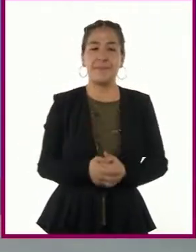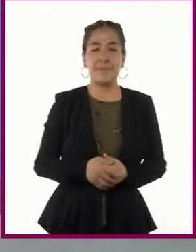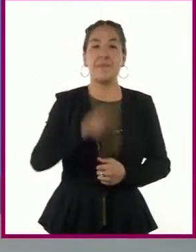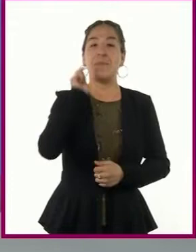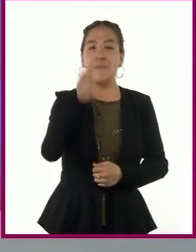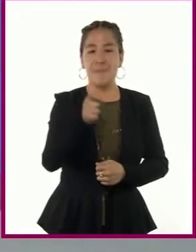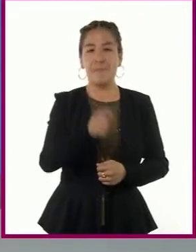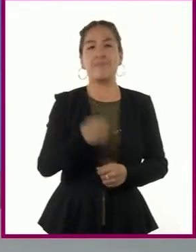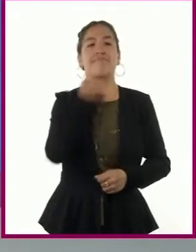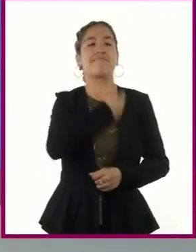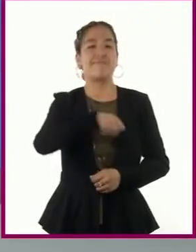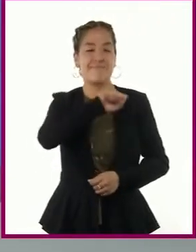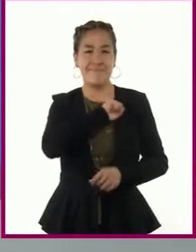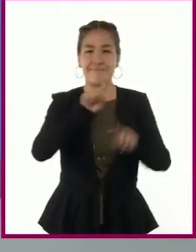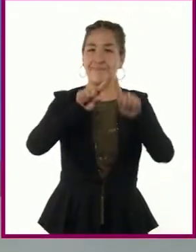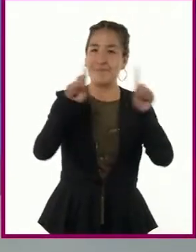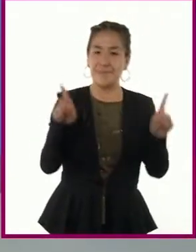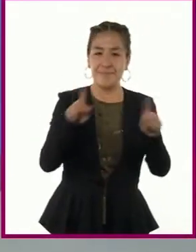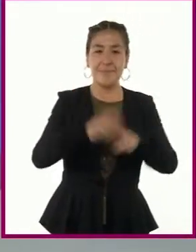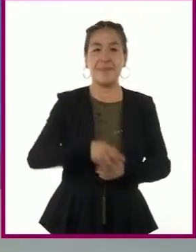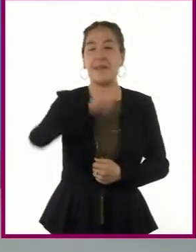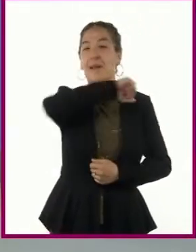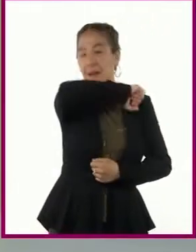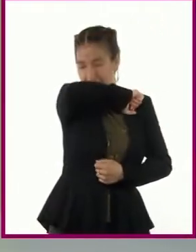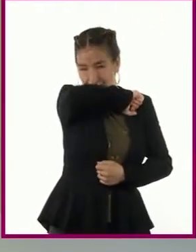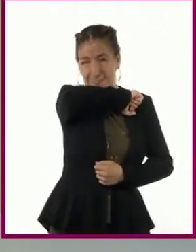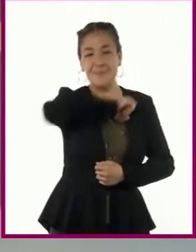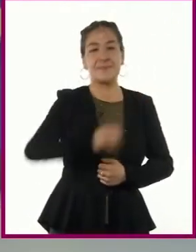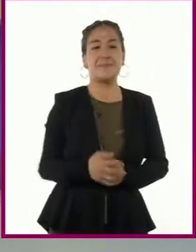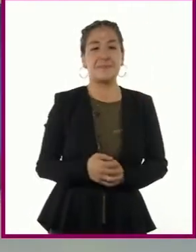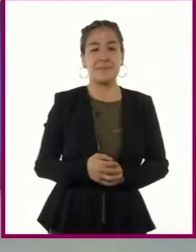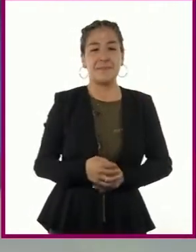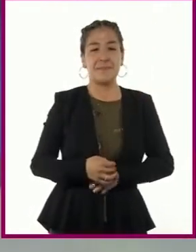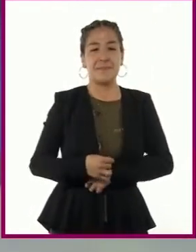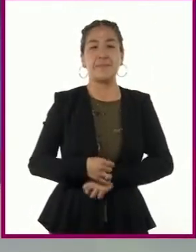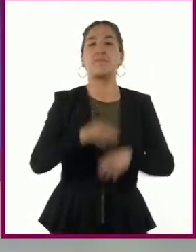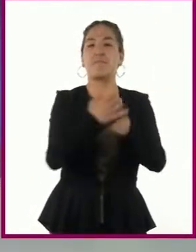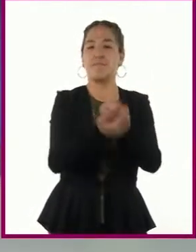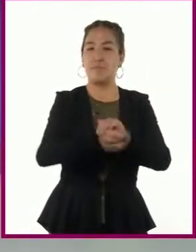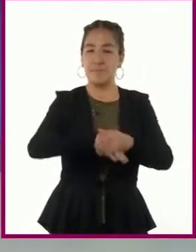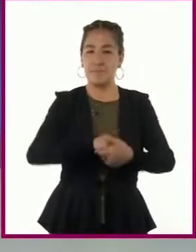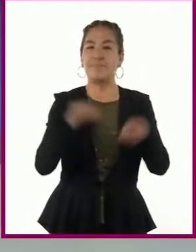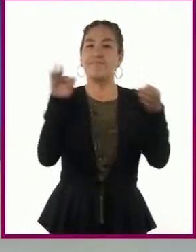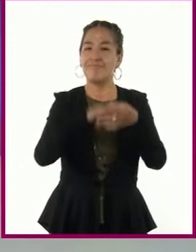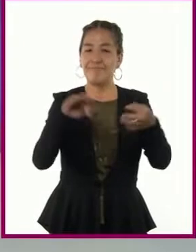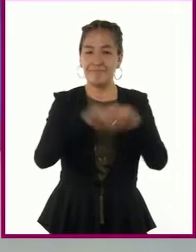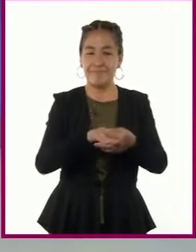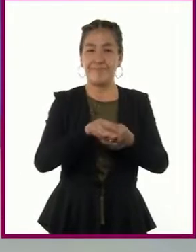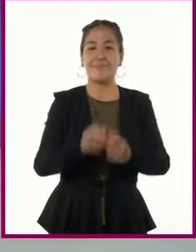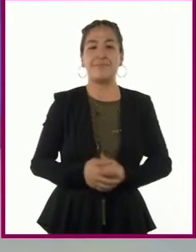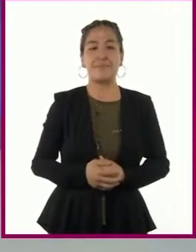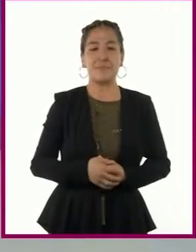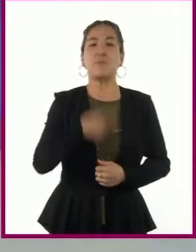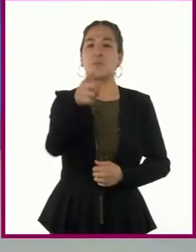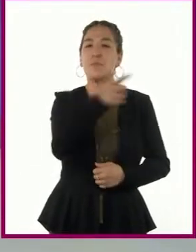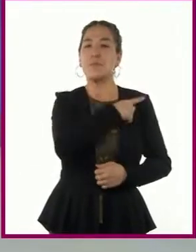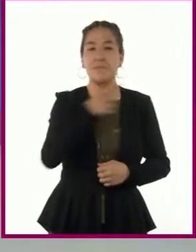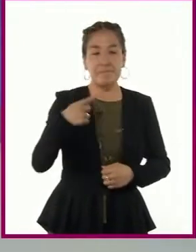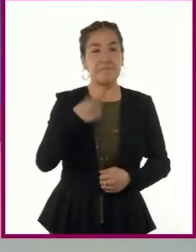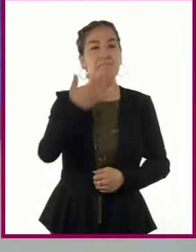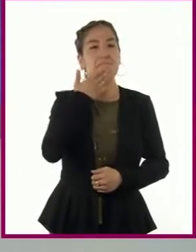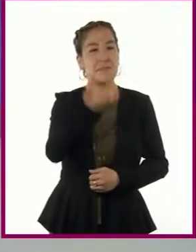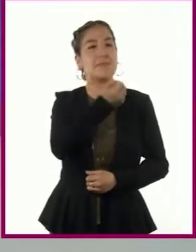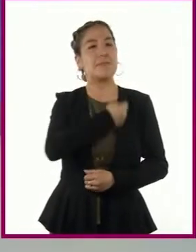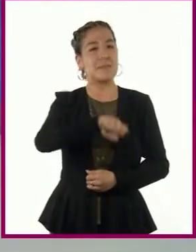como la sana distancia, el estornudo de etiqueta y el lavado frecuente de manos. Mantengan en buen estado su